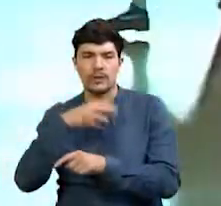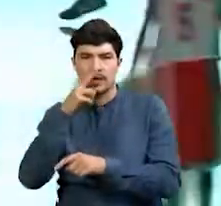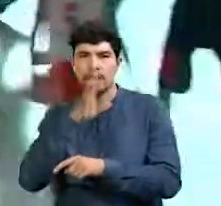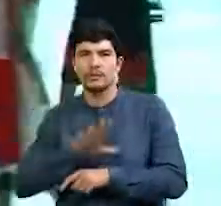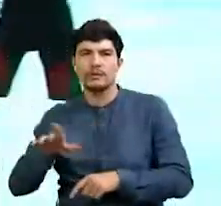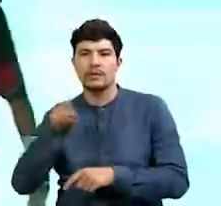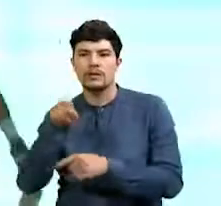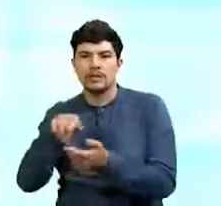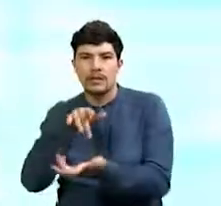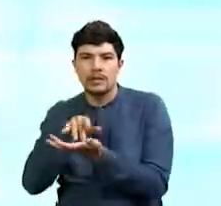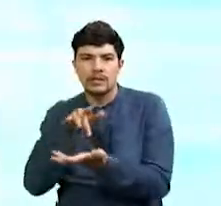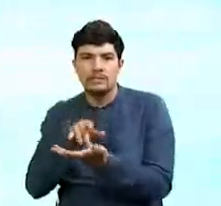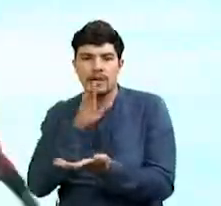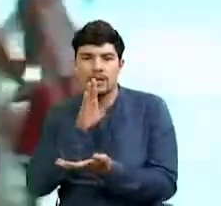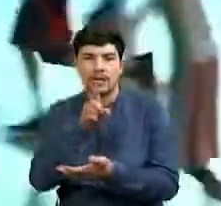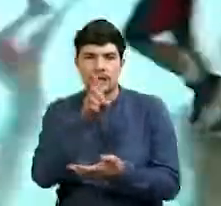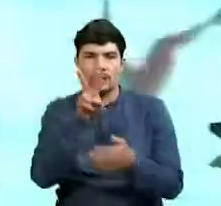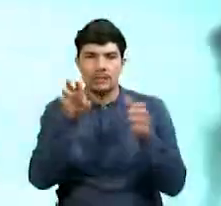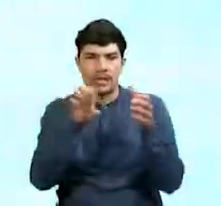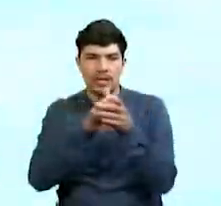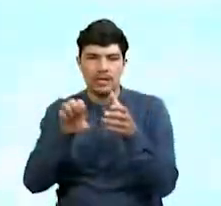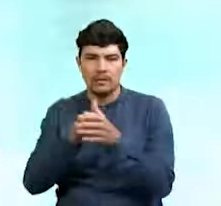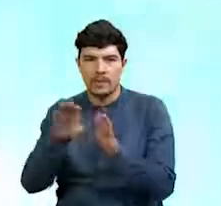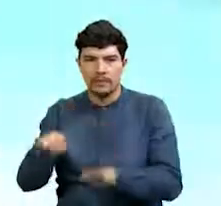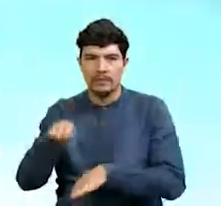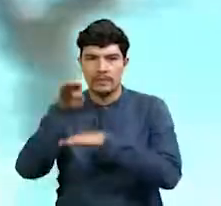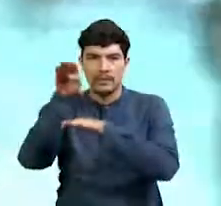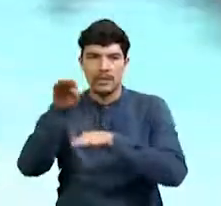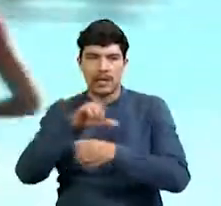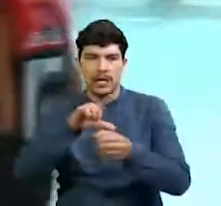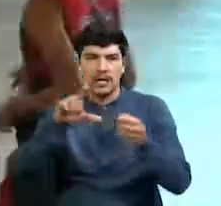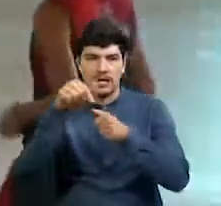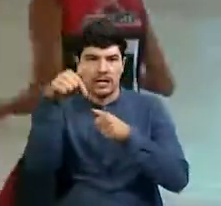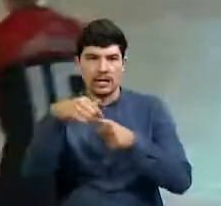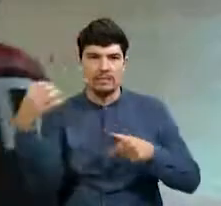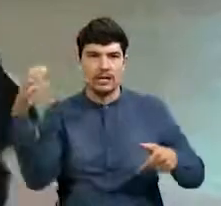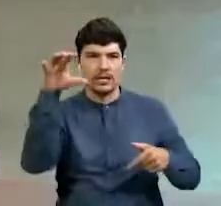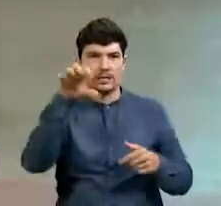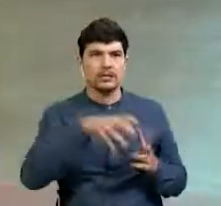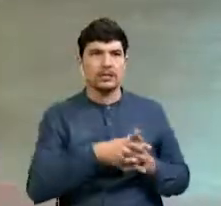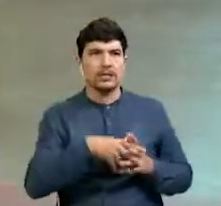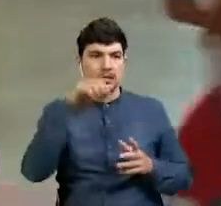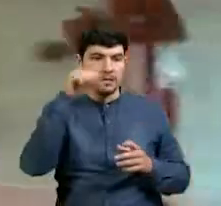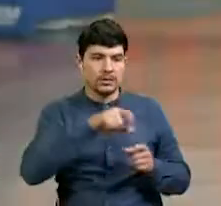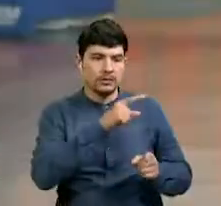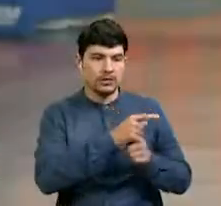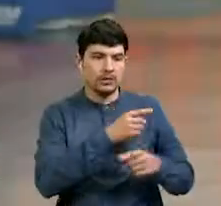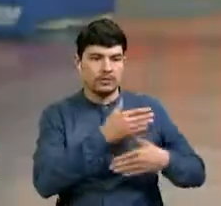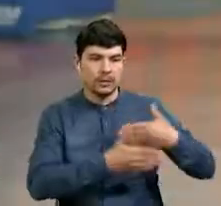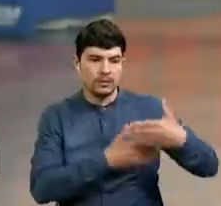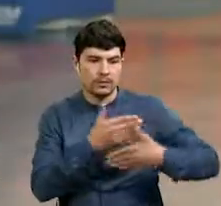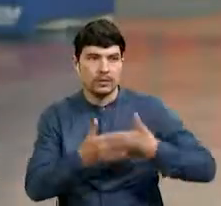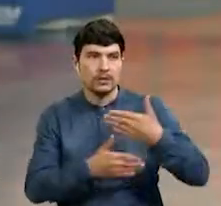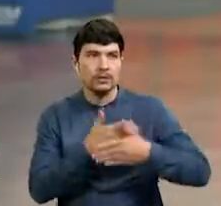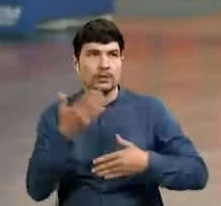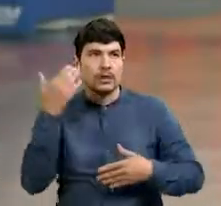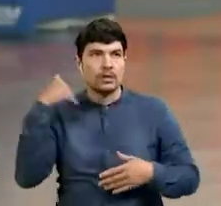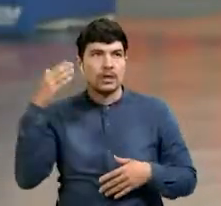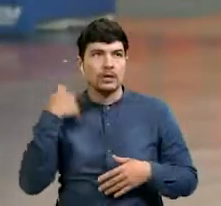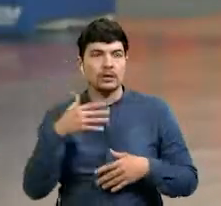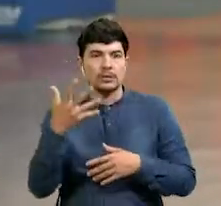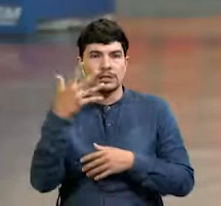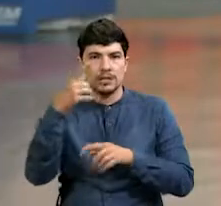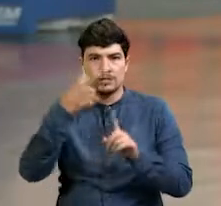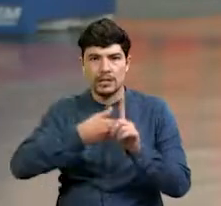estará engalanado por 12 equipos en representación de las ligas del país este si eso es un proceso que llevaba a cabo durante